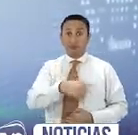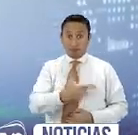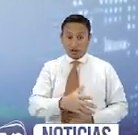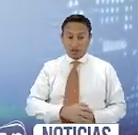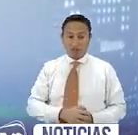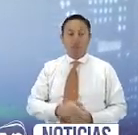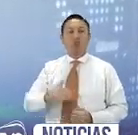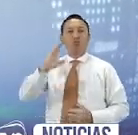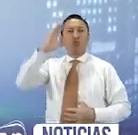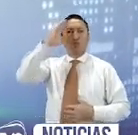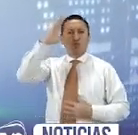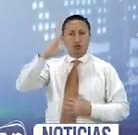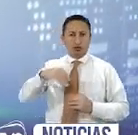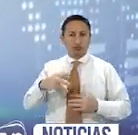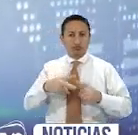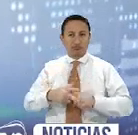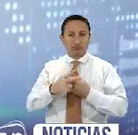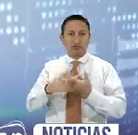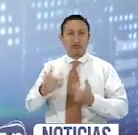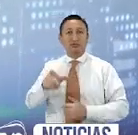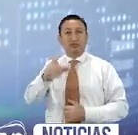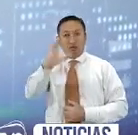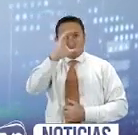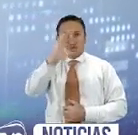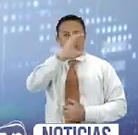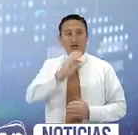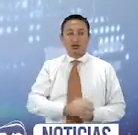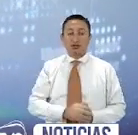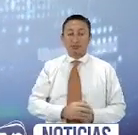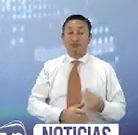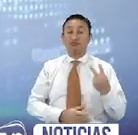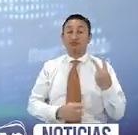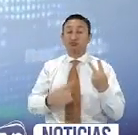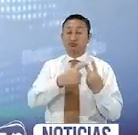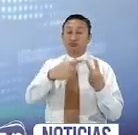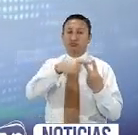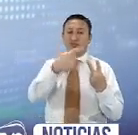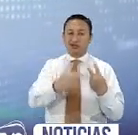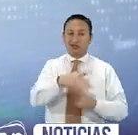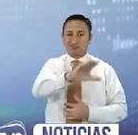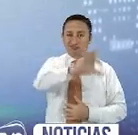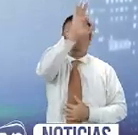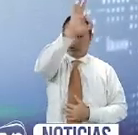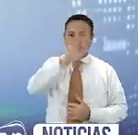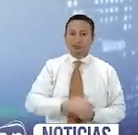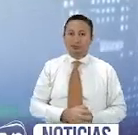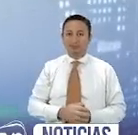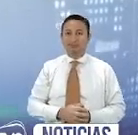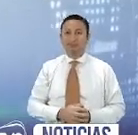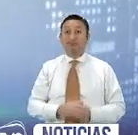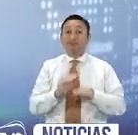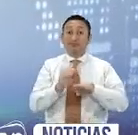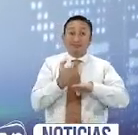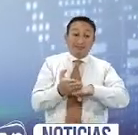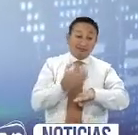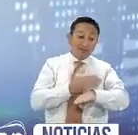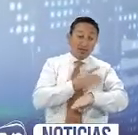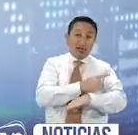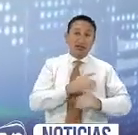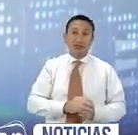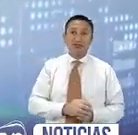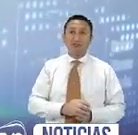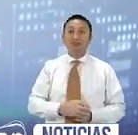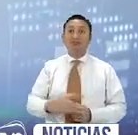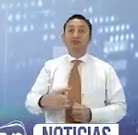los uniformados iniciaron la búsqueda logrando encontrar a los dos secuestrados. Segundos antes, ellos permanecían